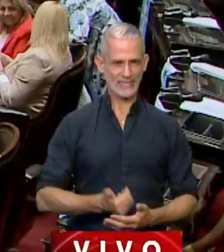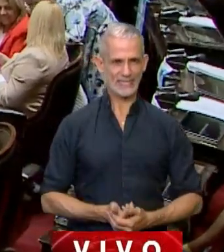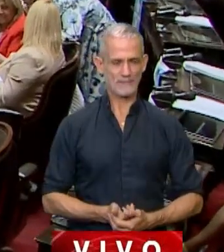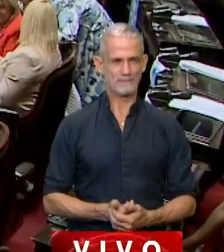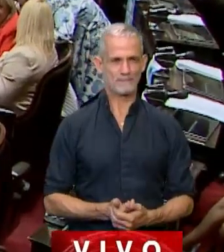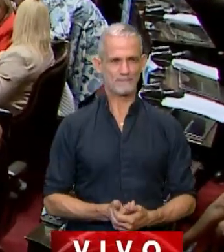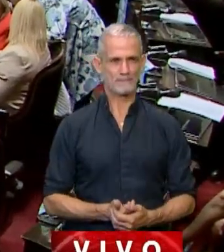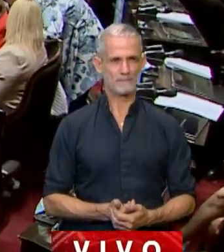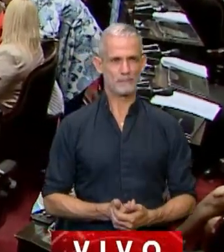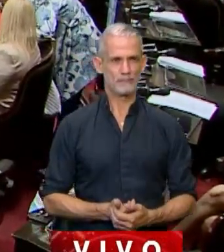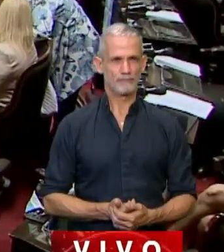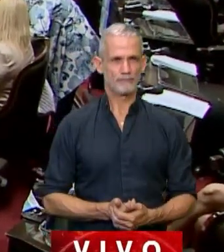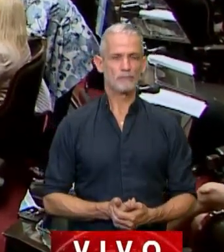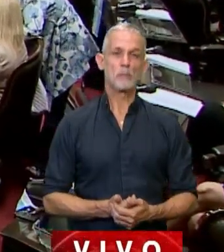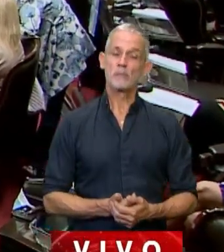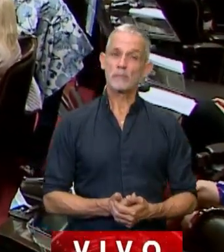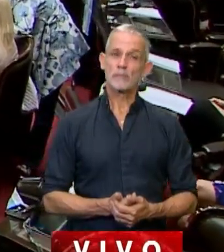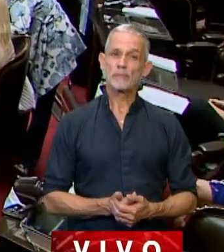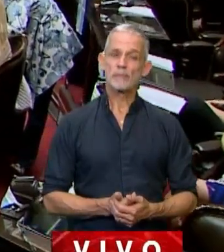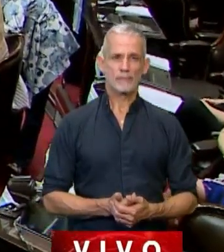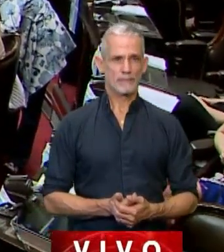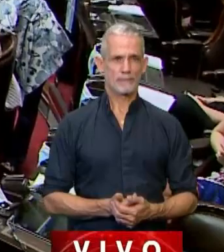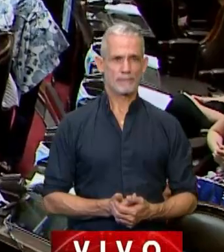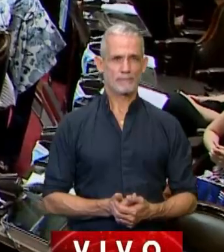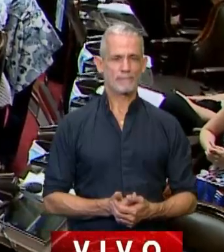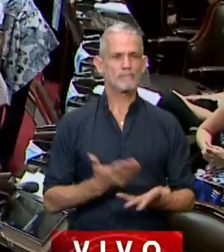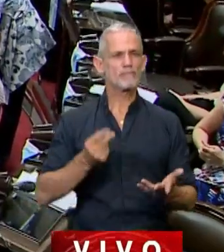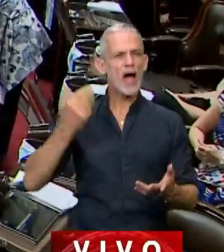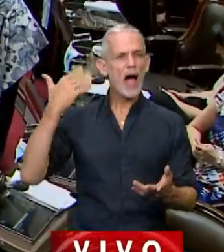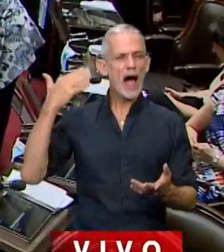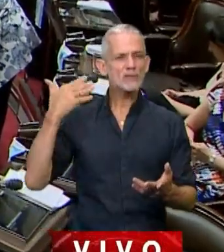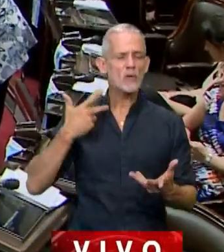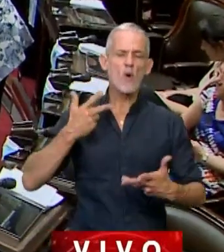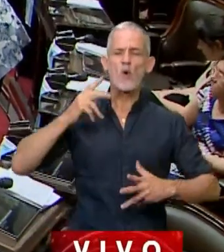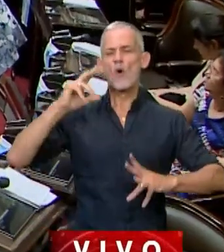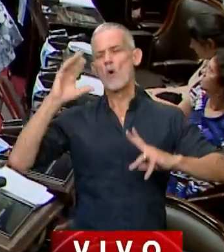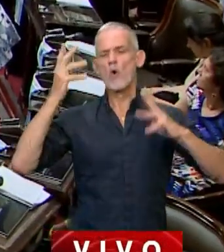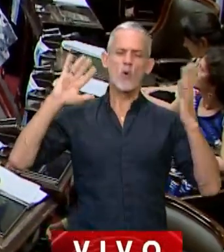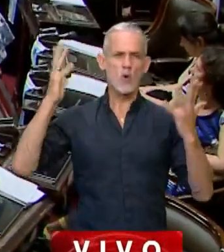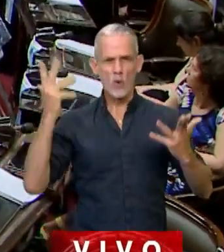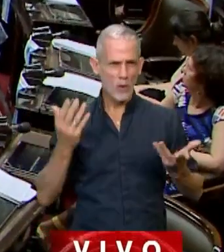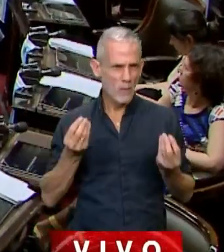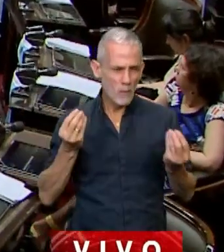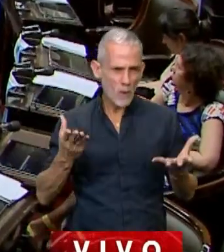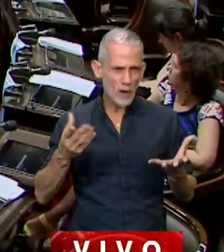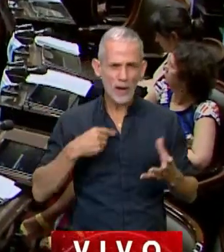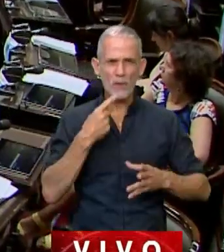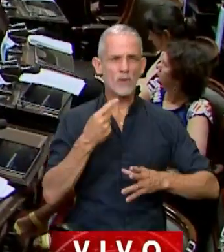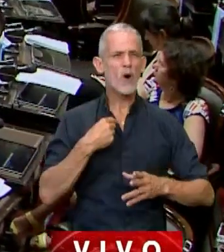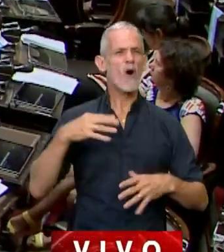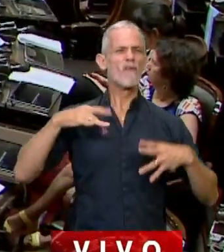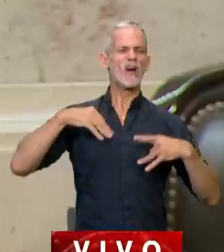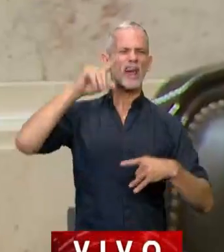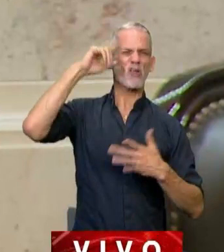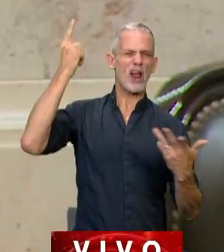Gracias, presidente. Los que ayer se rasgaban las vestiduras porque contra el feriado